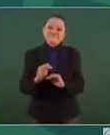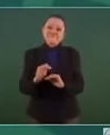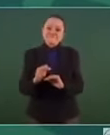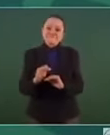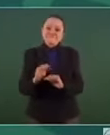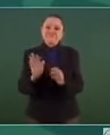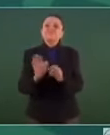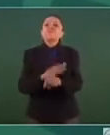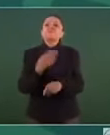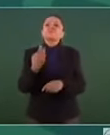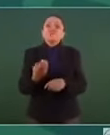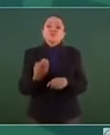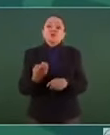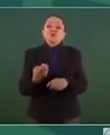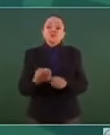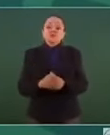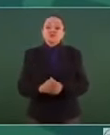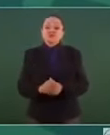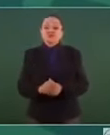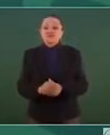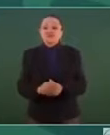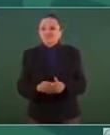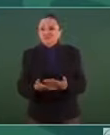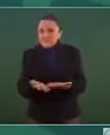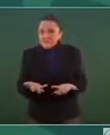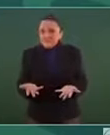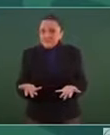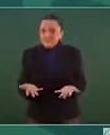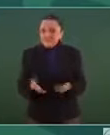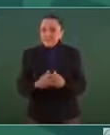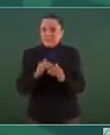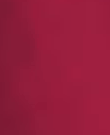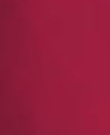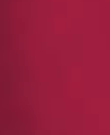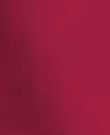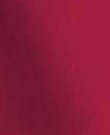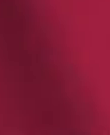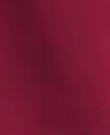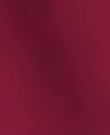entonces fue un avance